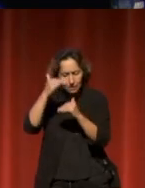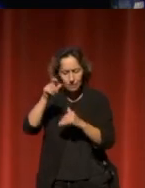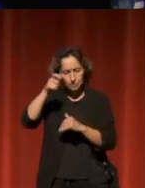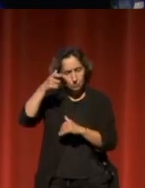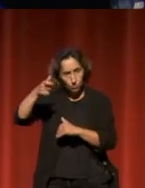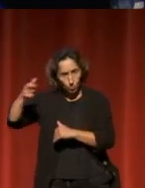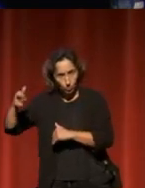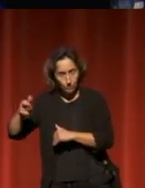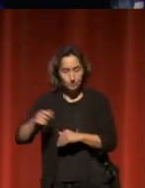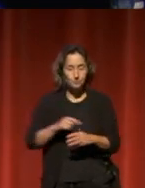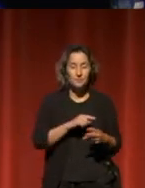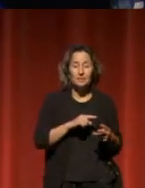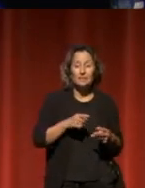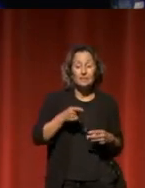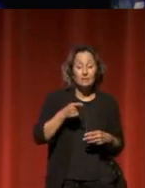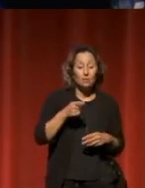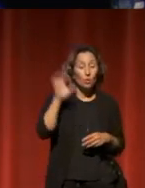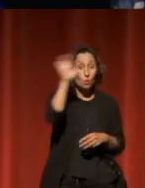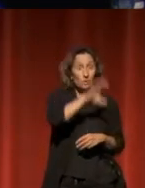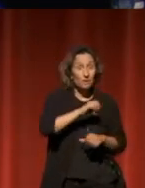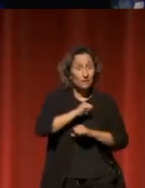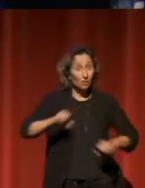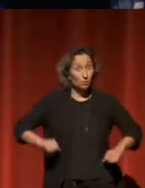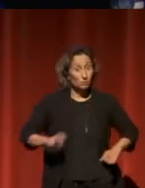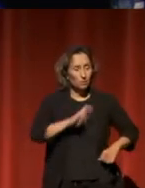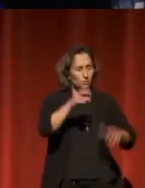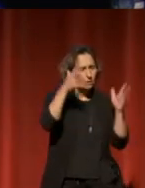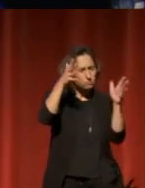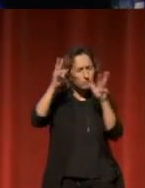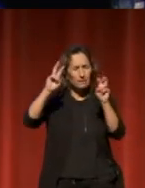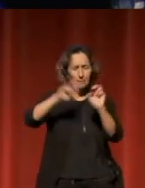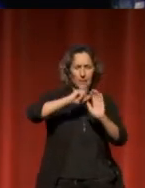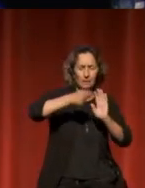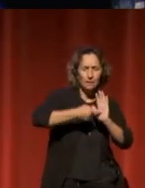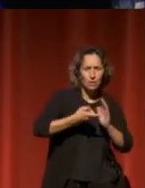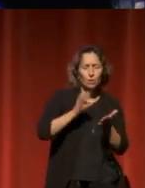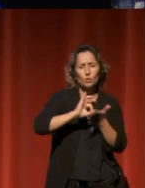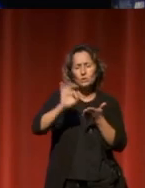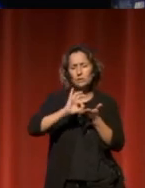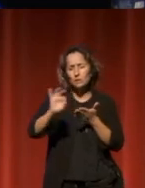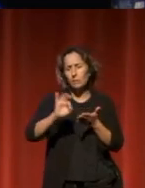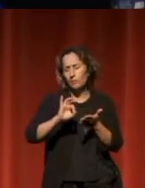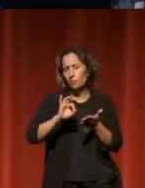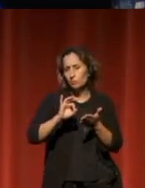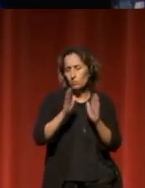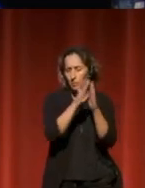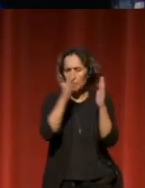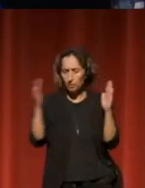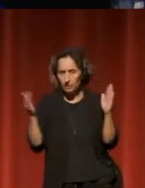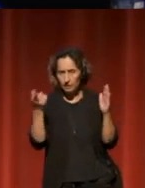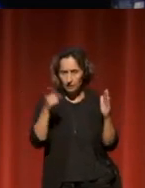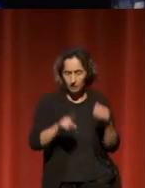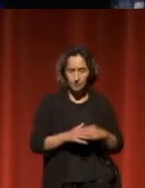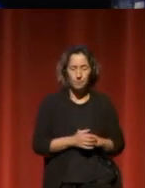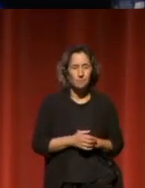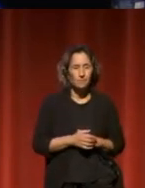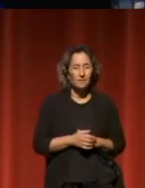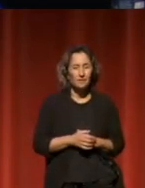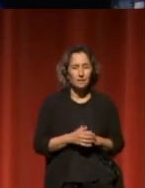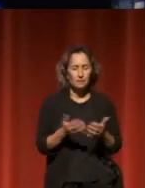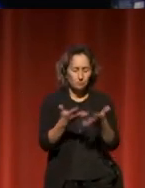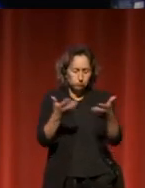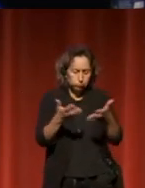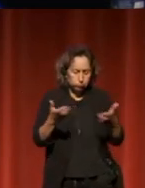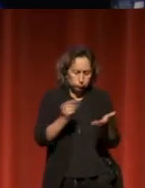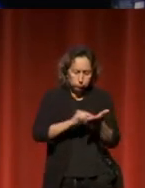Rural. Ha asesorado a otras comunidades autónomas en materia de legislación y planificación de servicios bibliotecarios. Es autor de multitud de artículos